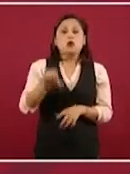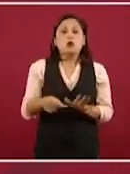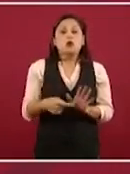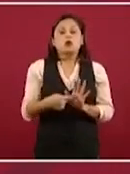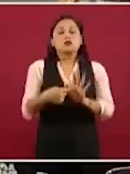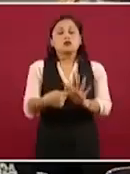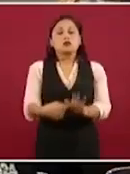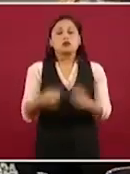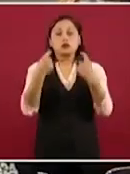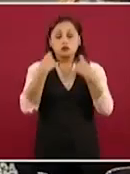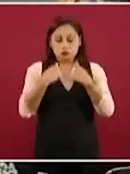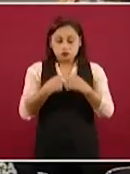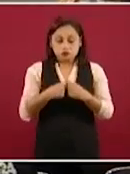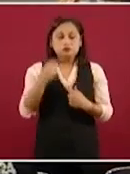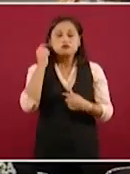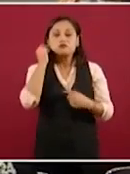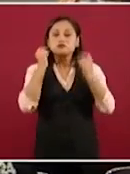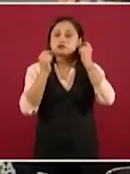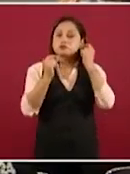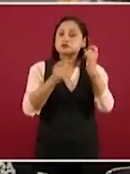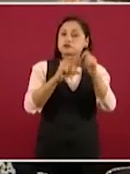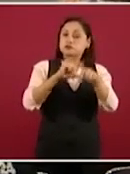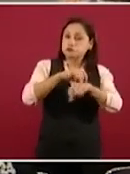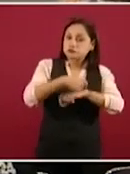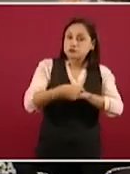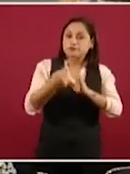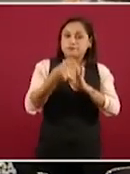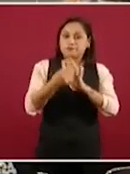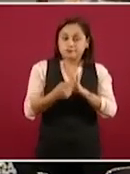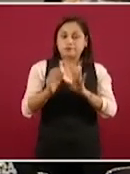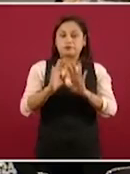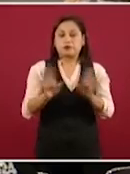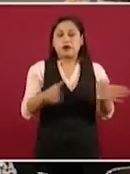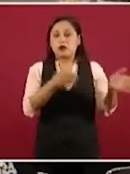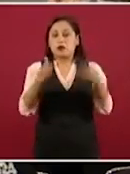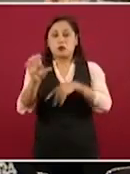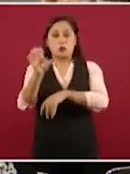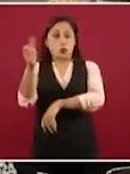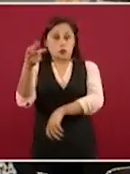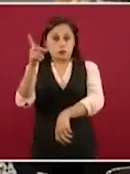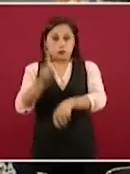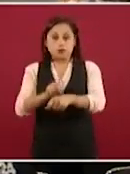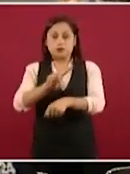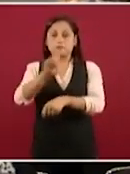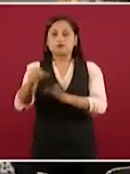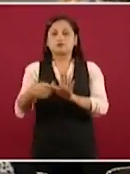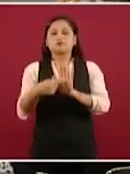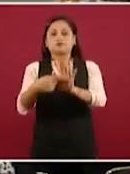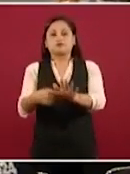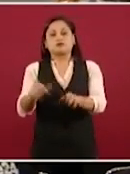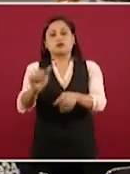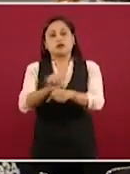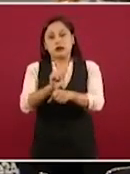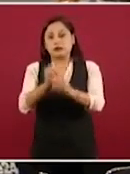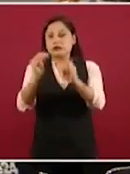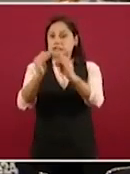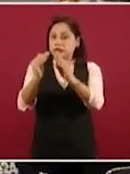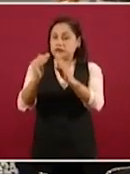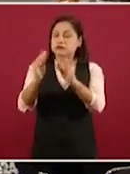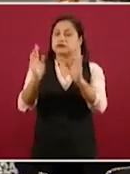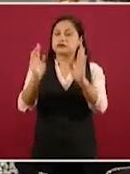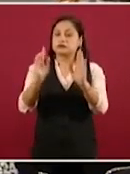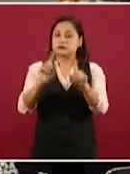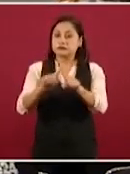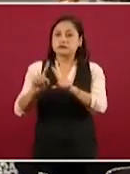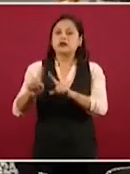y próximamente presentamos los otros bienes, estos vehículos de lujo, estas residencias y también una descripción